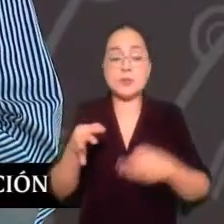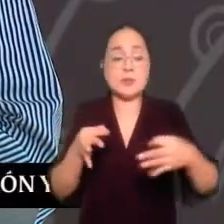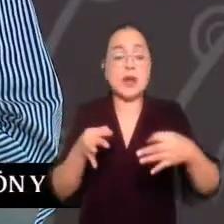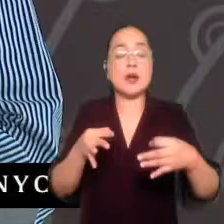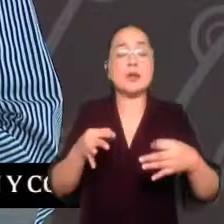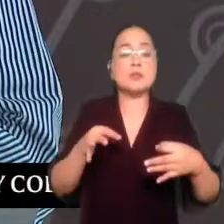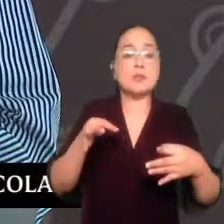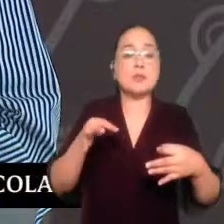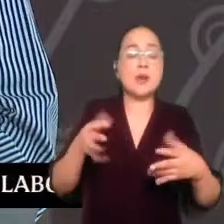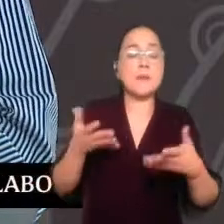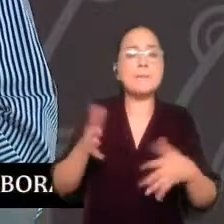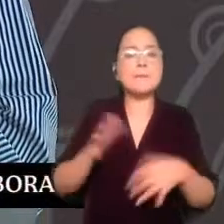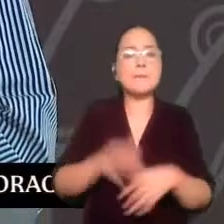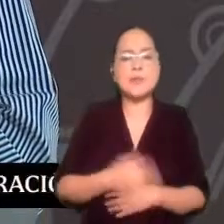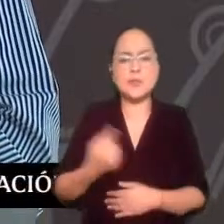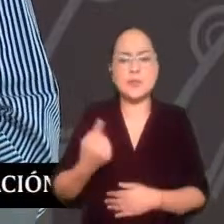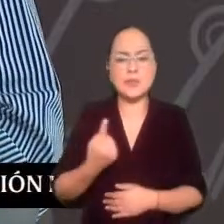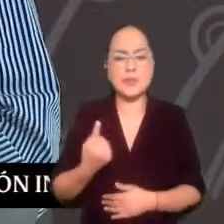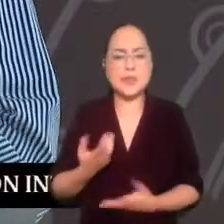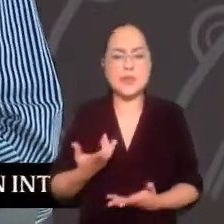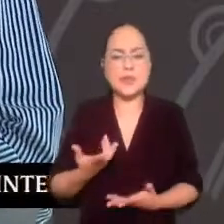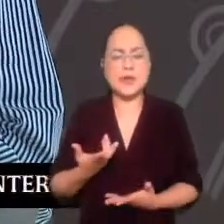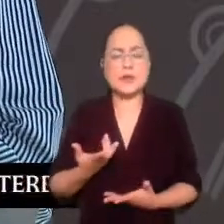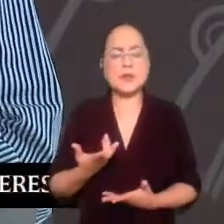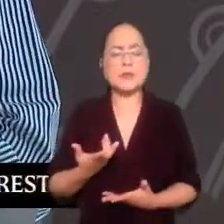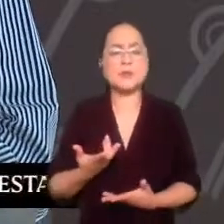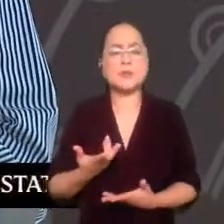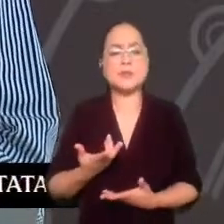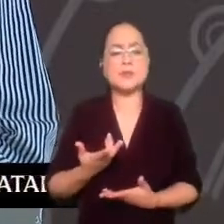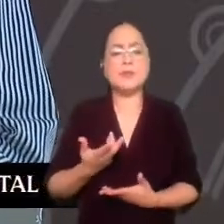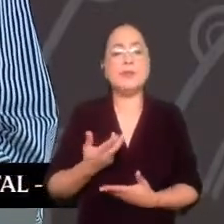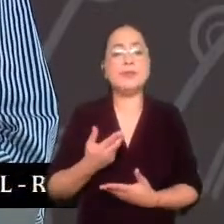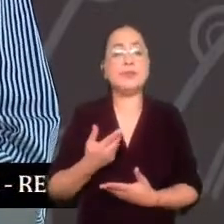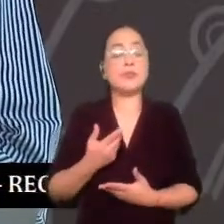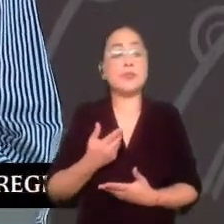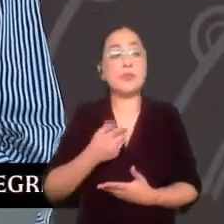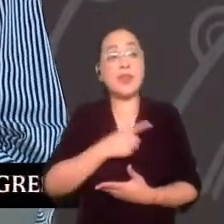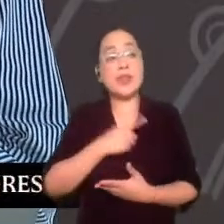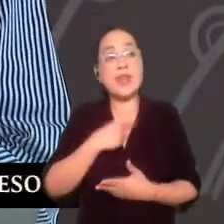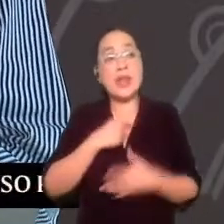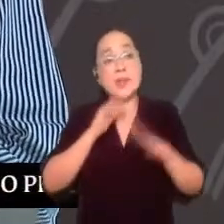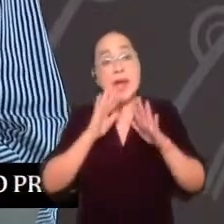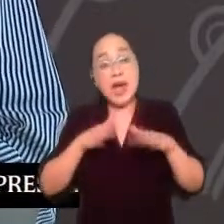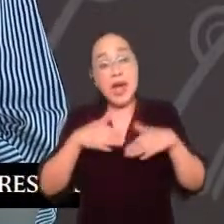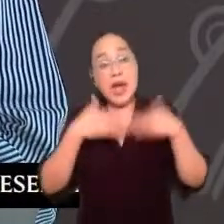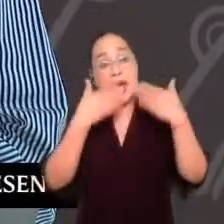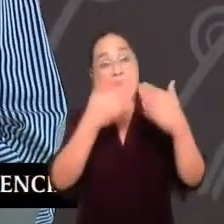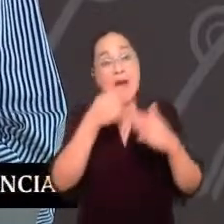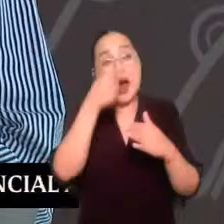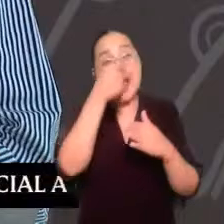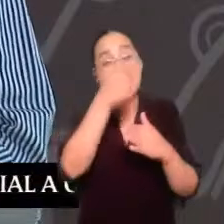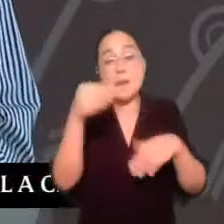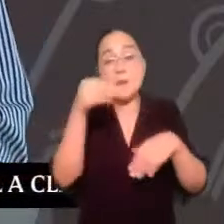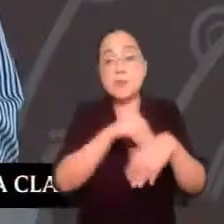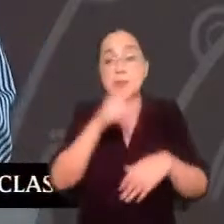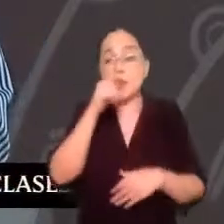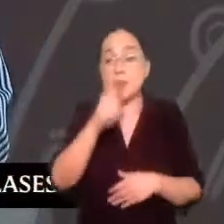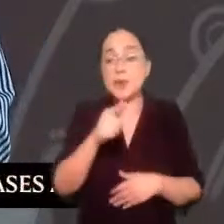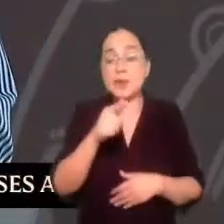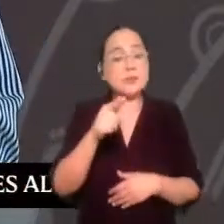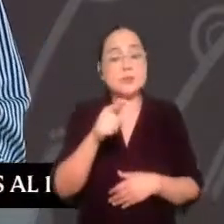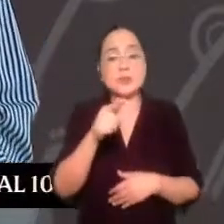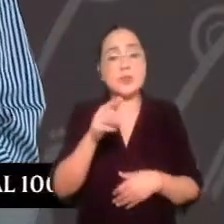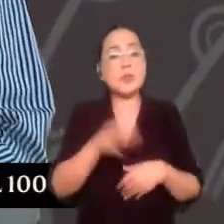Ampliaciones, ¿por qué? Porque no llegó a donde debió haber llegado la luz cuando la instalaron, porque creció